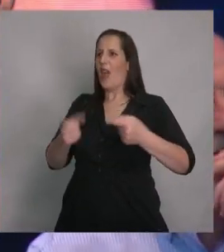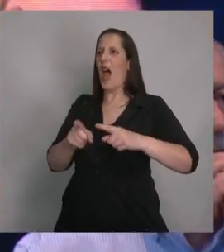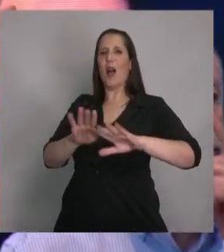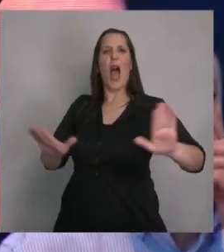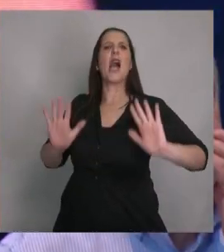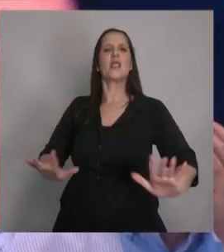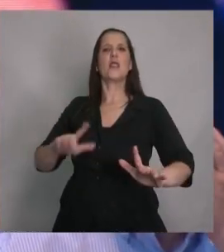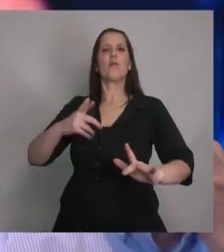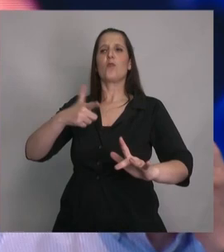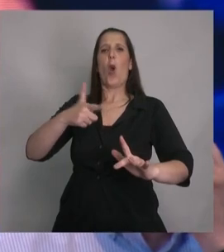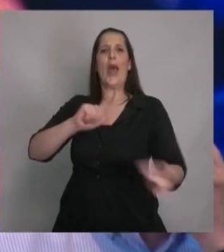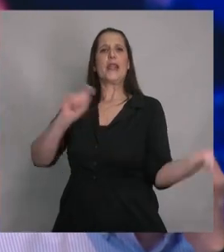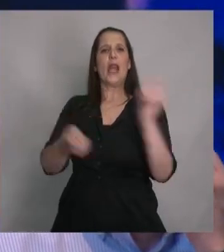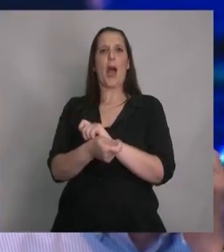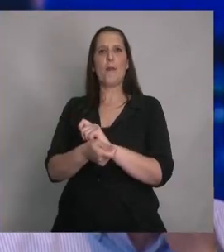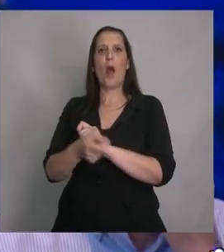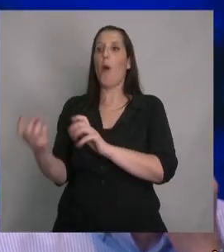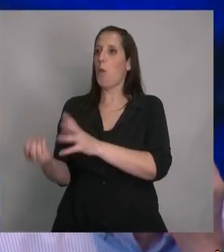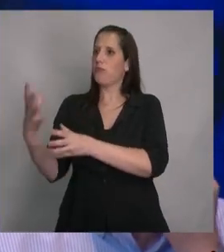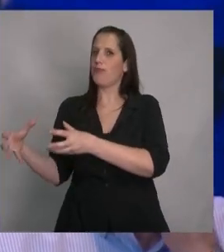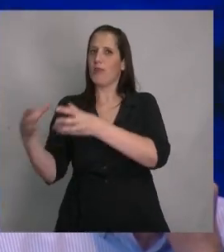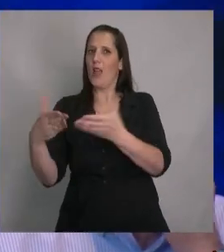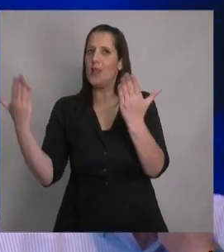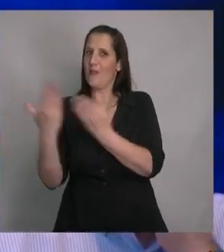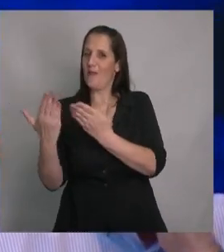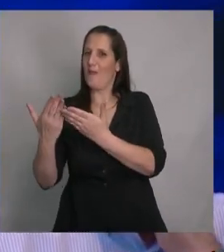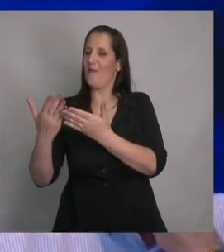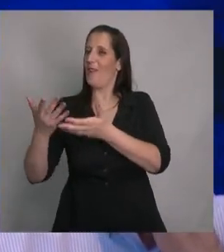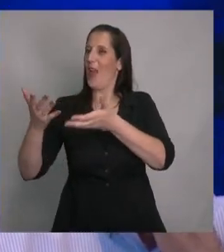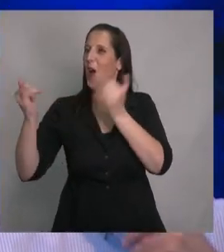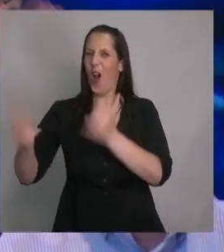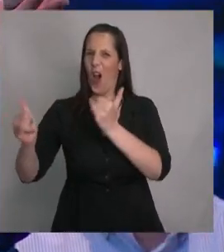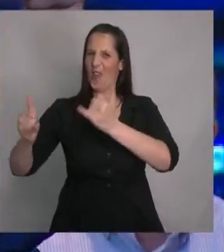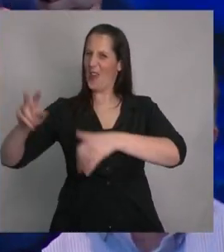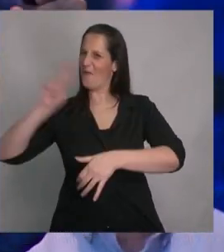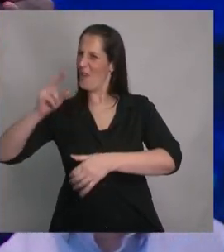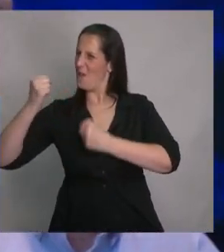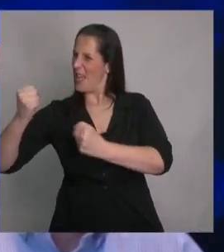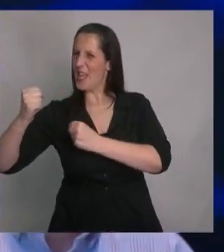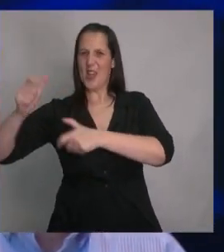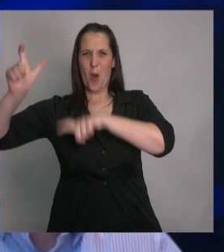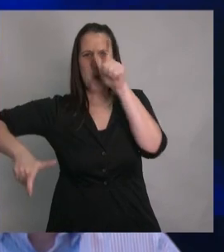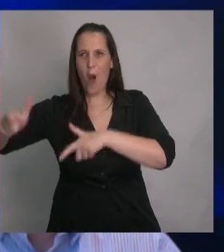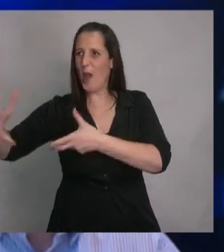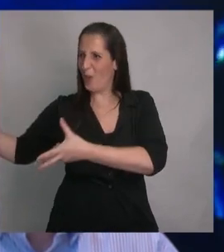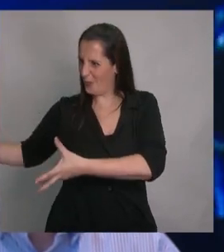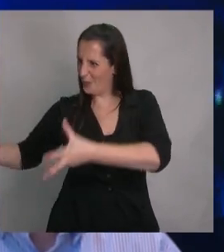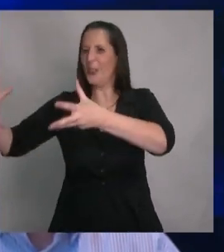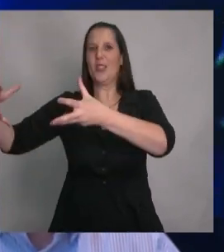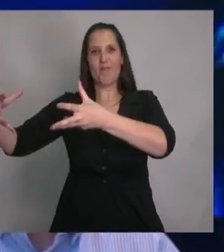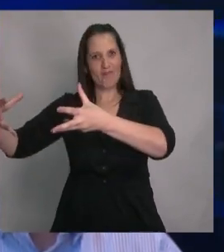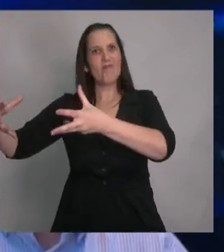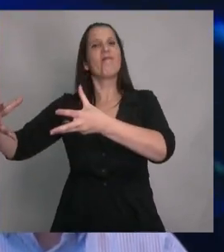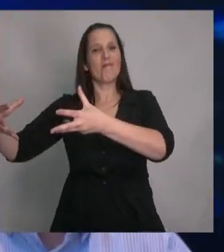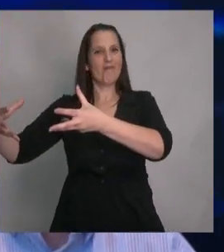este movimiento muy juvenil, muy femenino, muy popular, que acompañó la